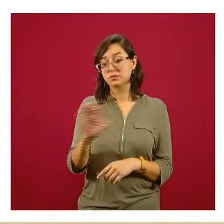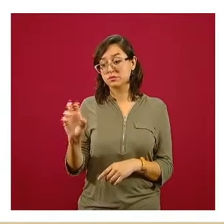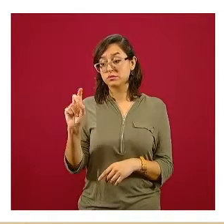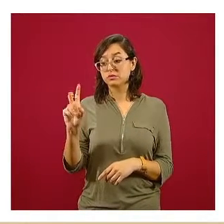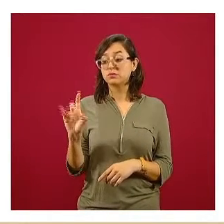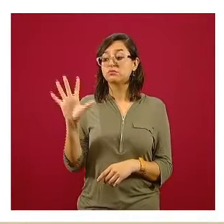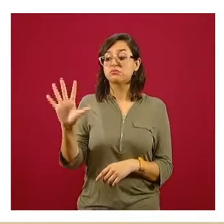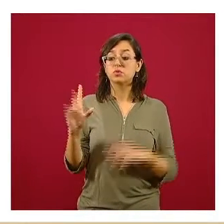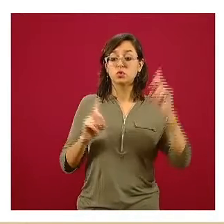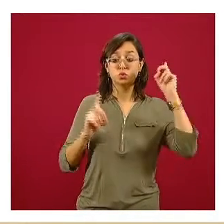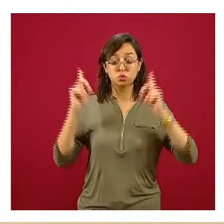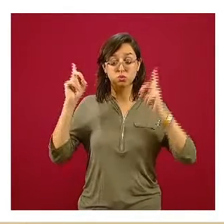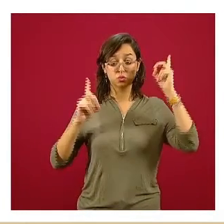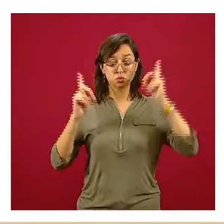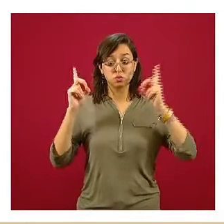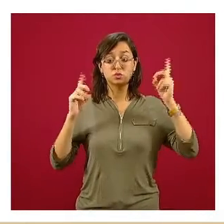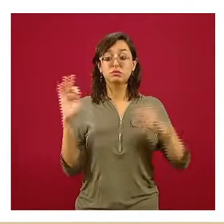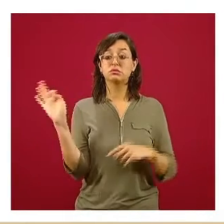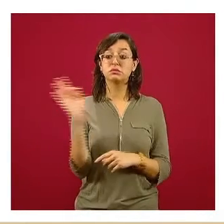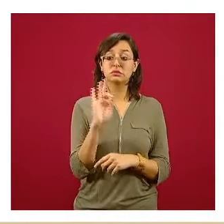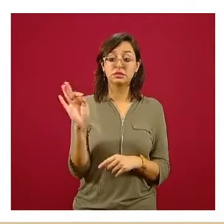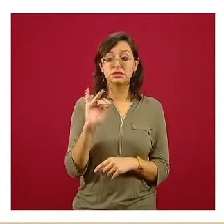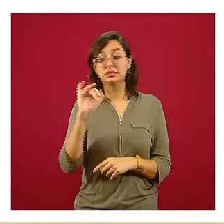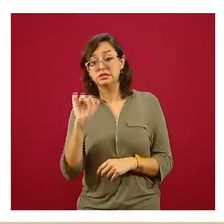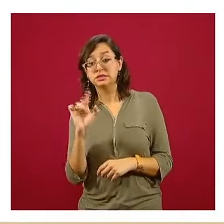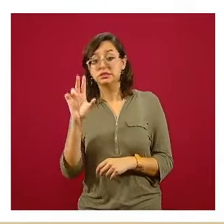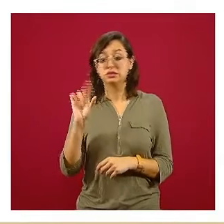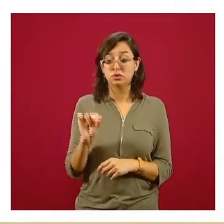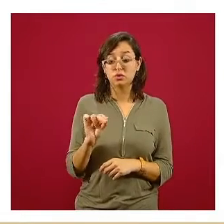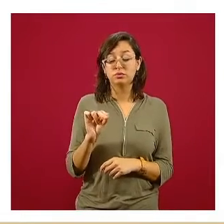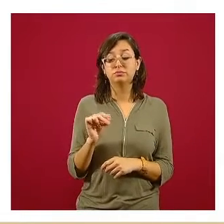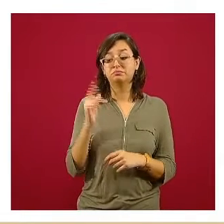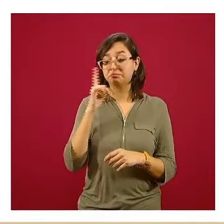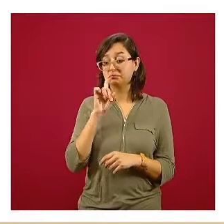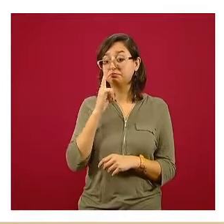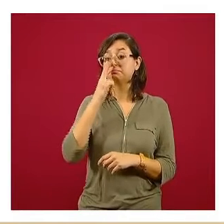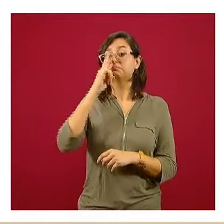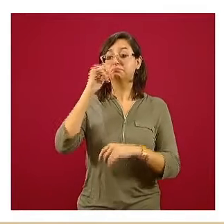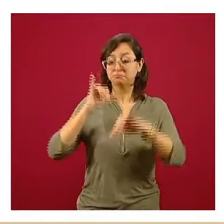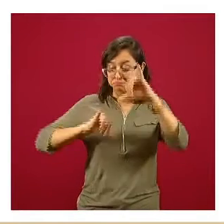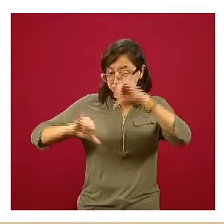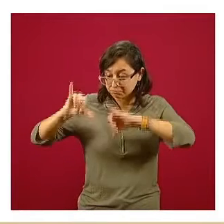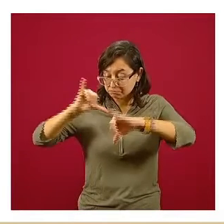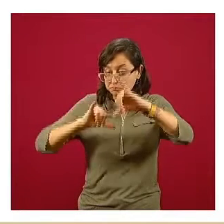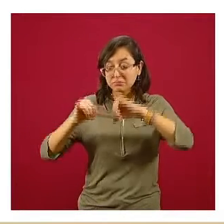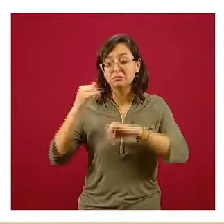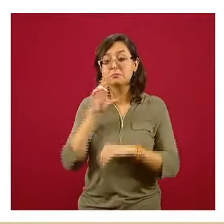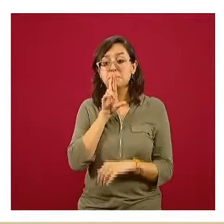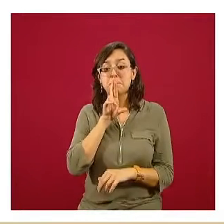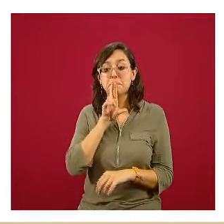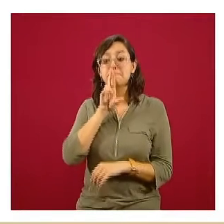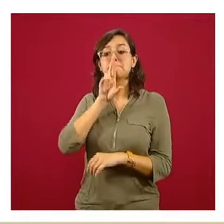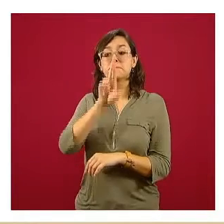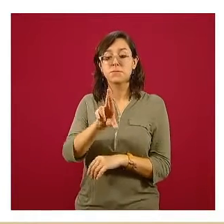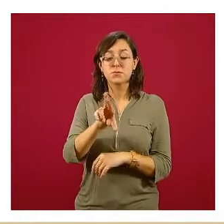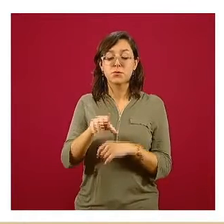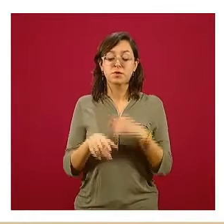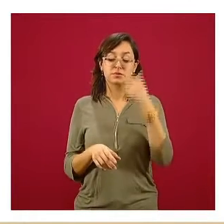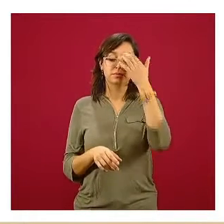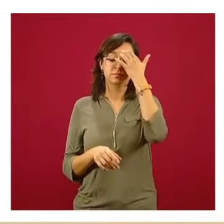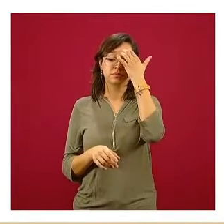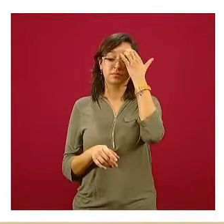535 están en este momento en el proceso de estudio con base en que se les tomaron muestras para el diagnóstico por